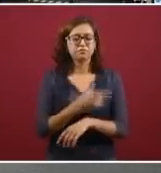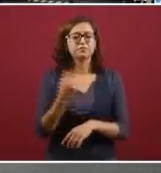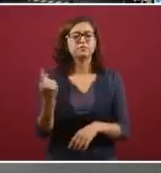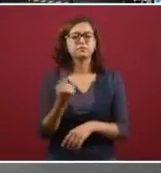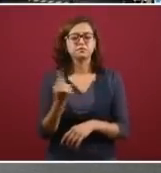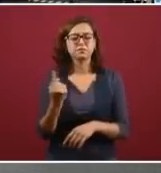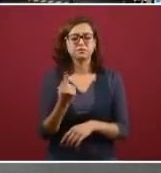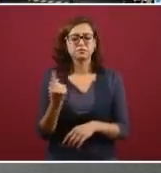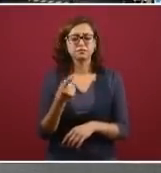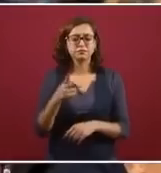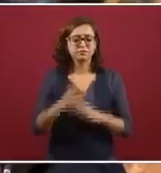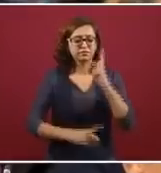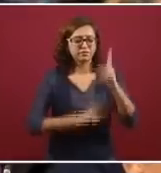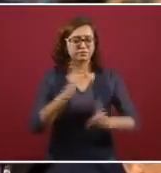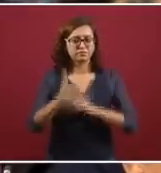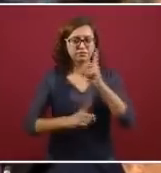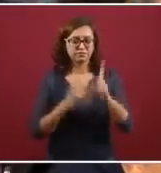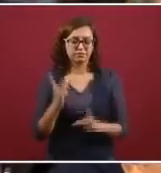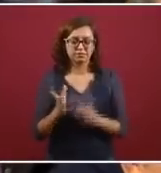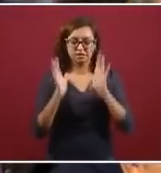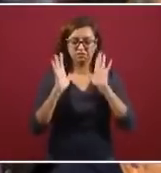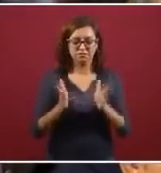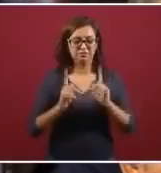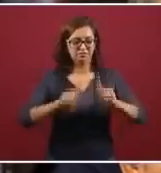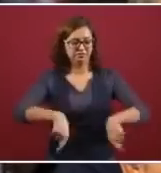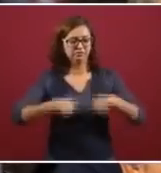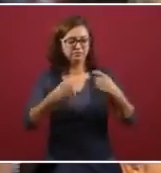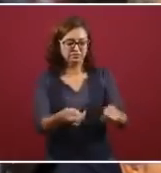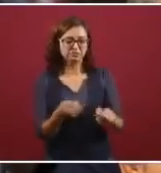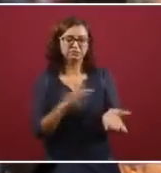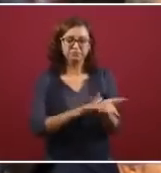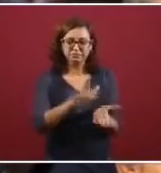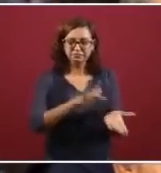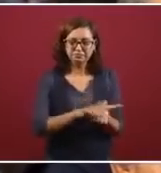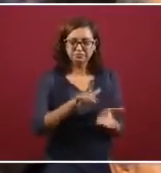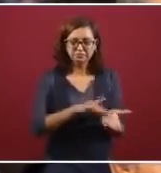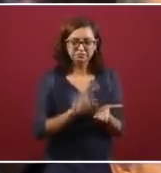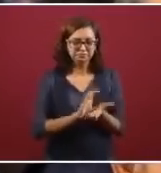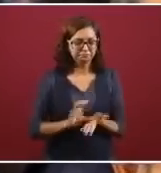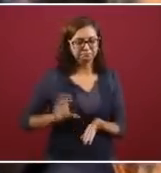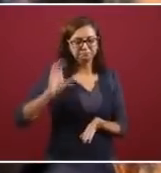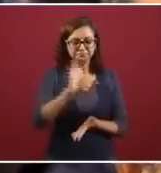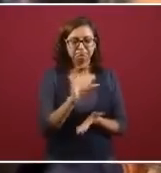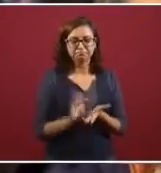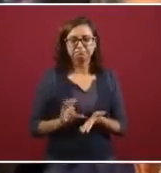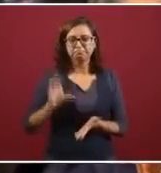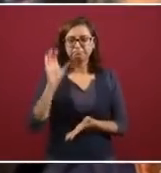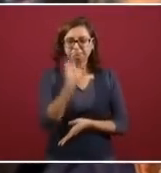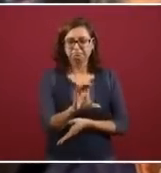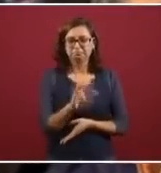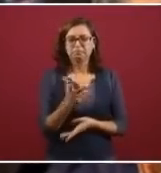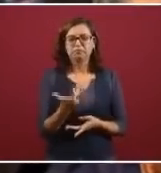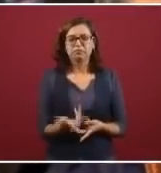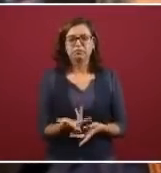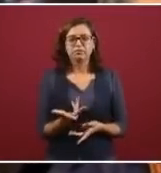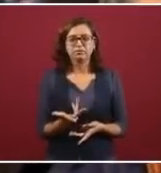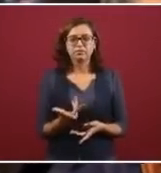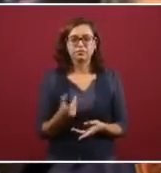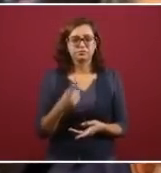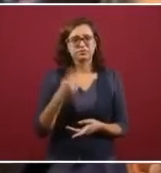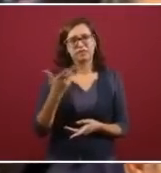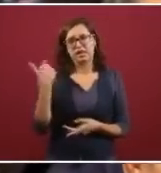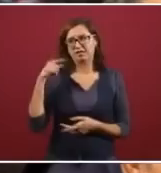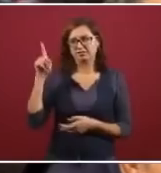los deportistas y se les entregó ya recursos, o se les va a entregar recursos de la venta de vía subasta de la